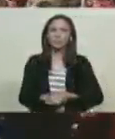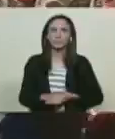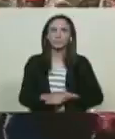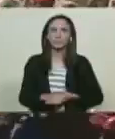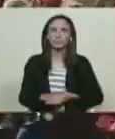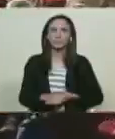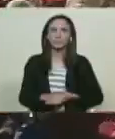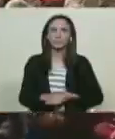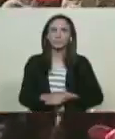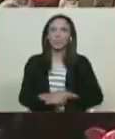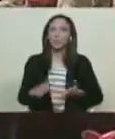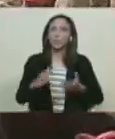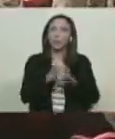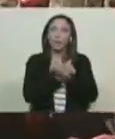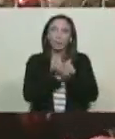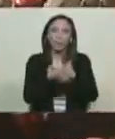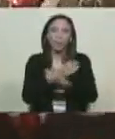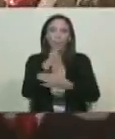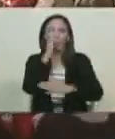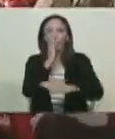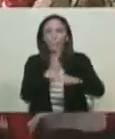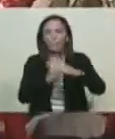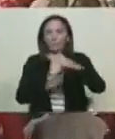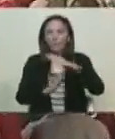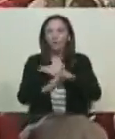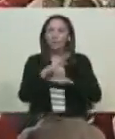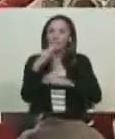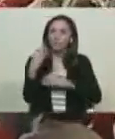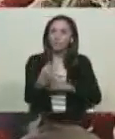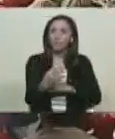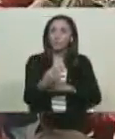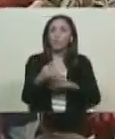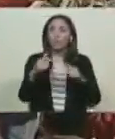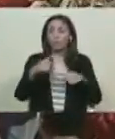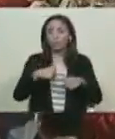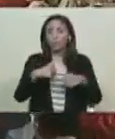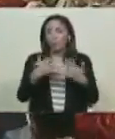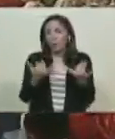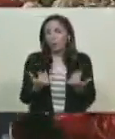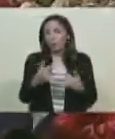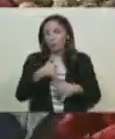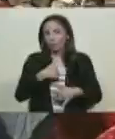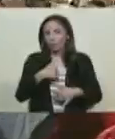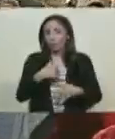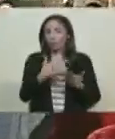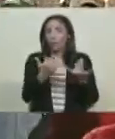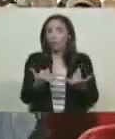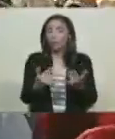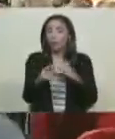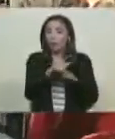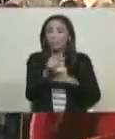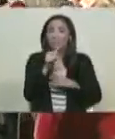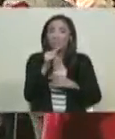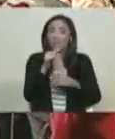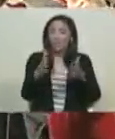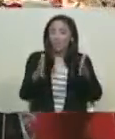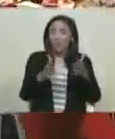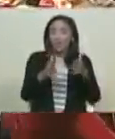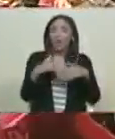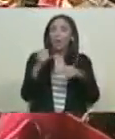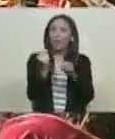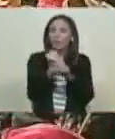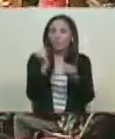Con amor, con humildad. Por eso yo les quiero pedir, esta batalla la puede ganar la clase obrera.